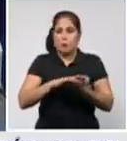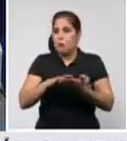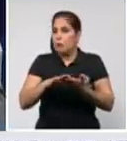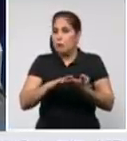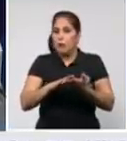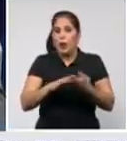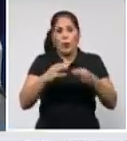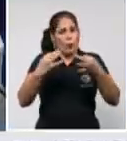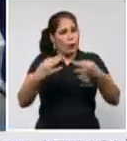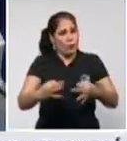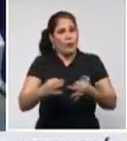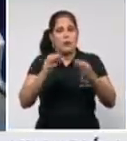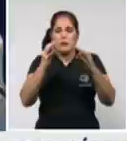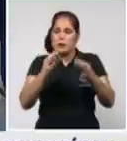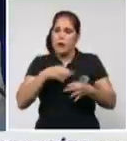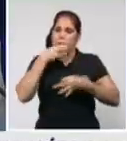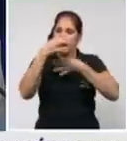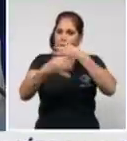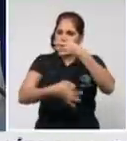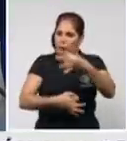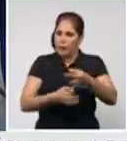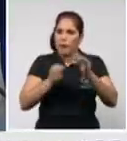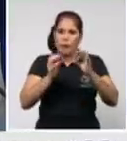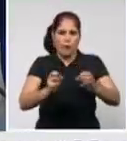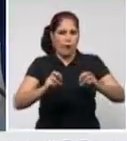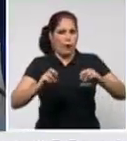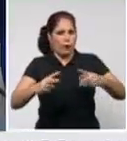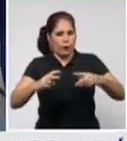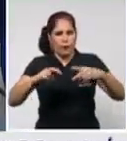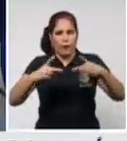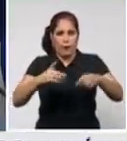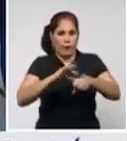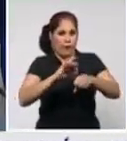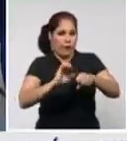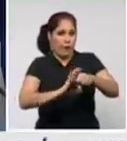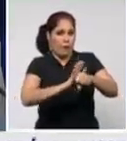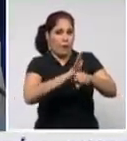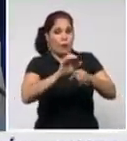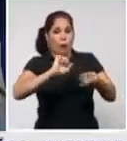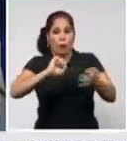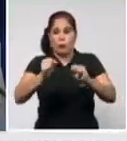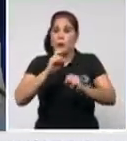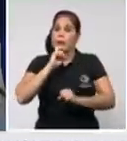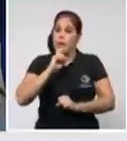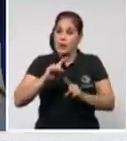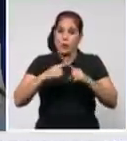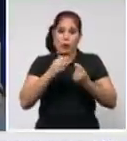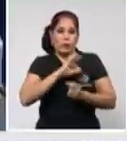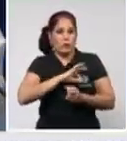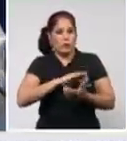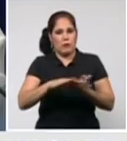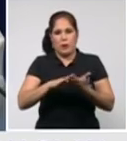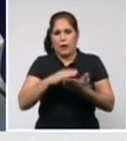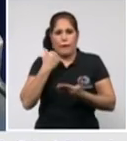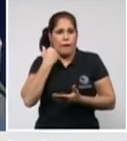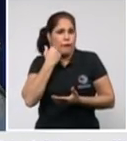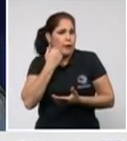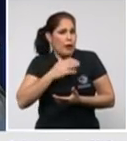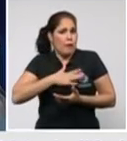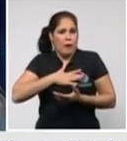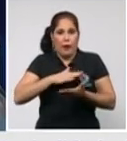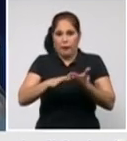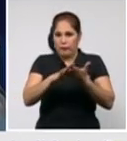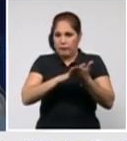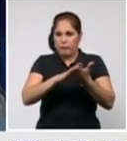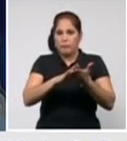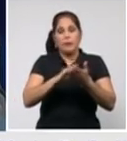Característica, siempre lo digo, de esta enfermedad, que hace complejo su control y su eliminación en